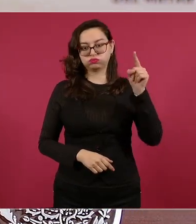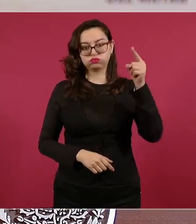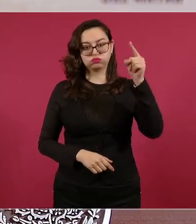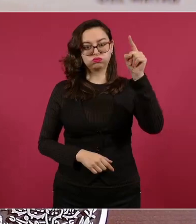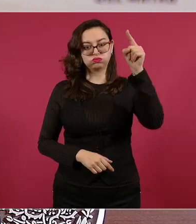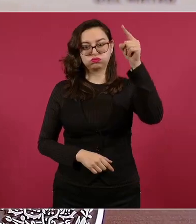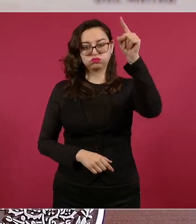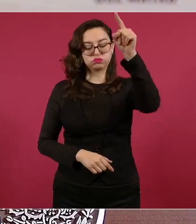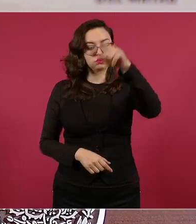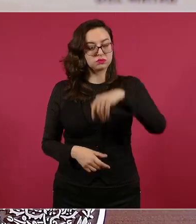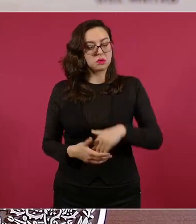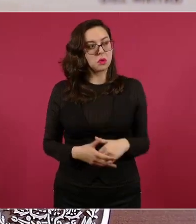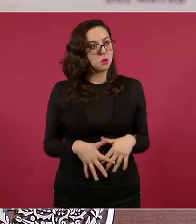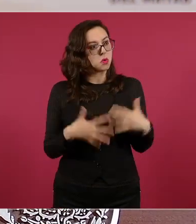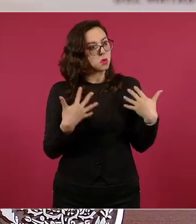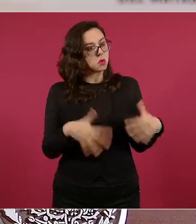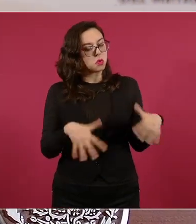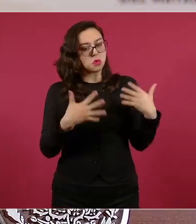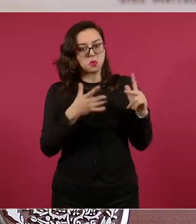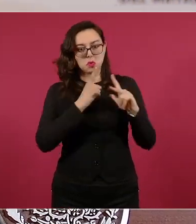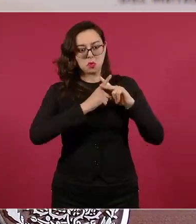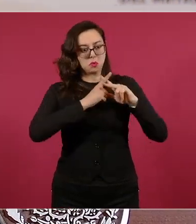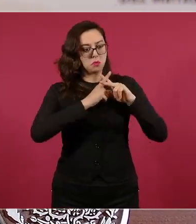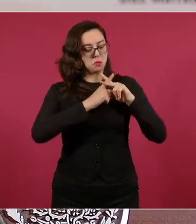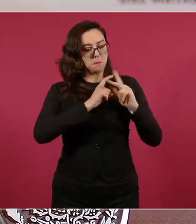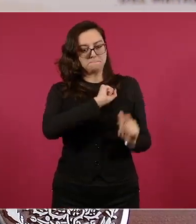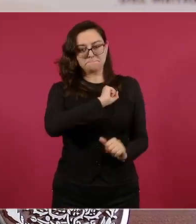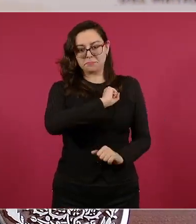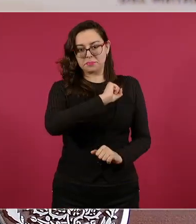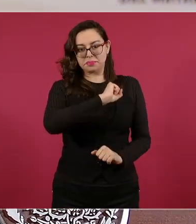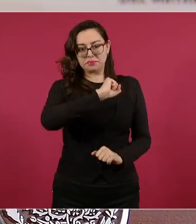el 80%,